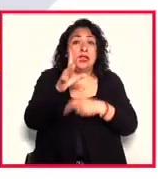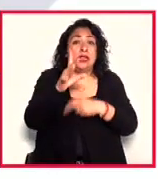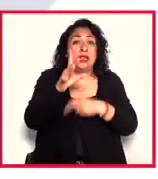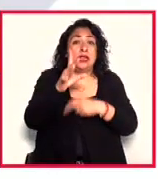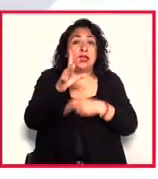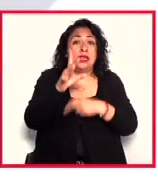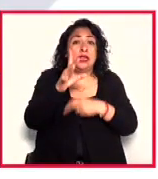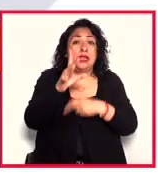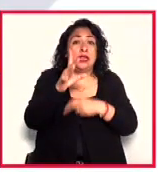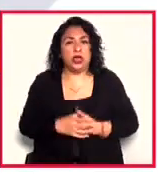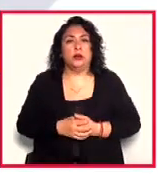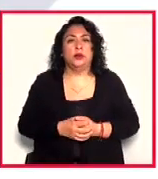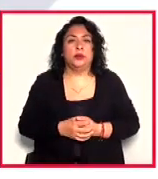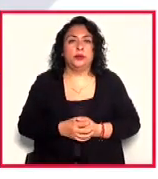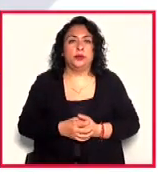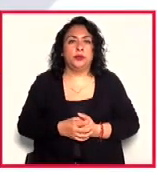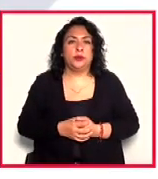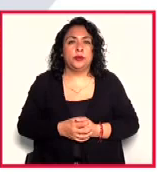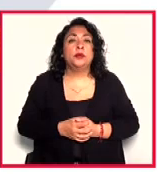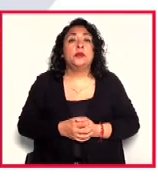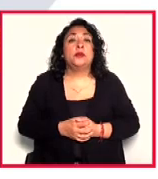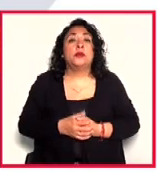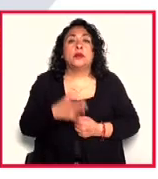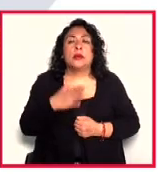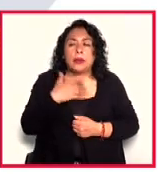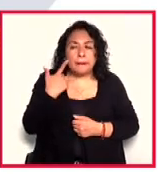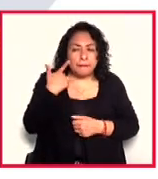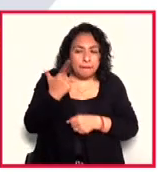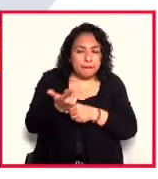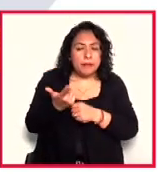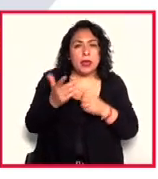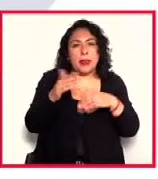luctuoso. Fuimos localizando amigos,